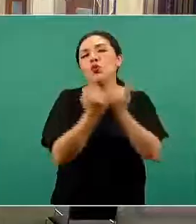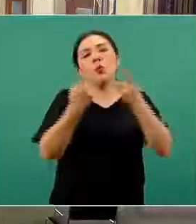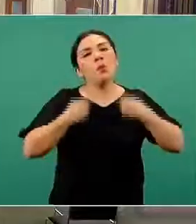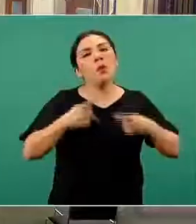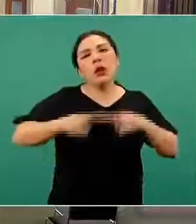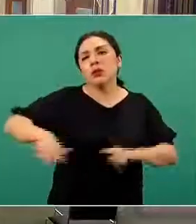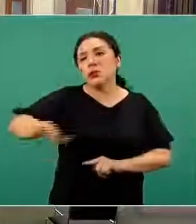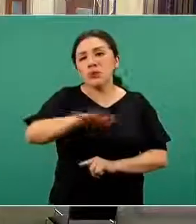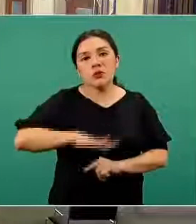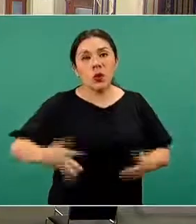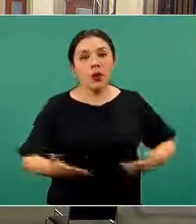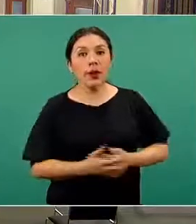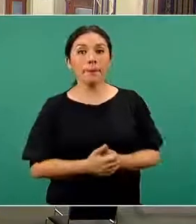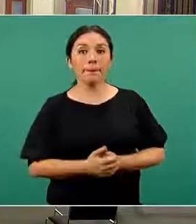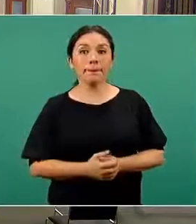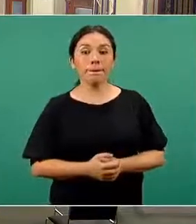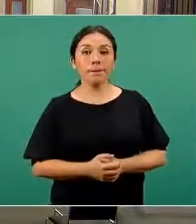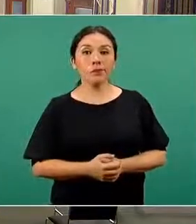sigue.